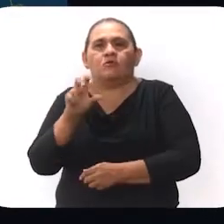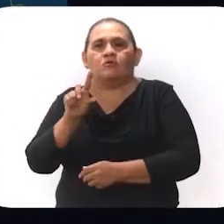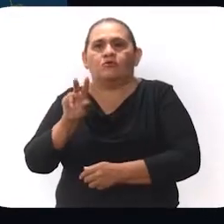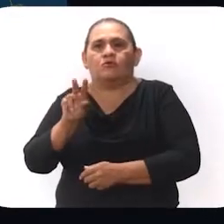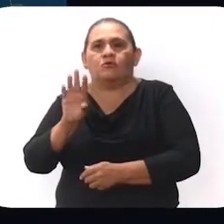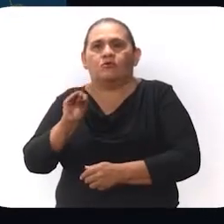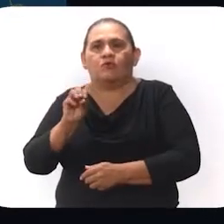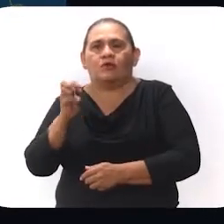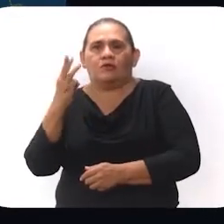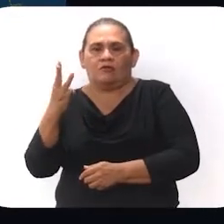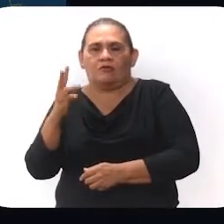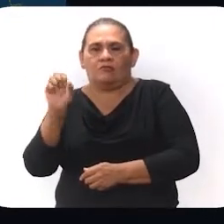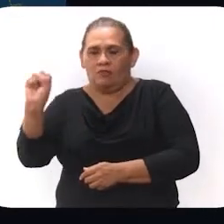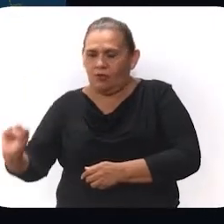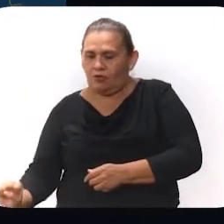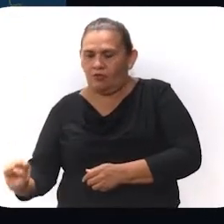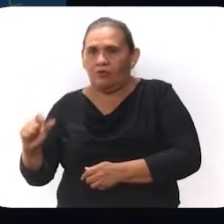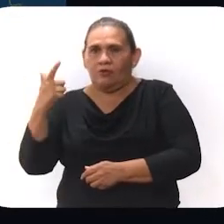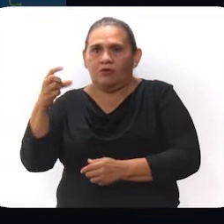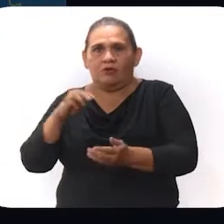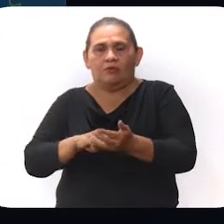4.593, en la zona sur